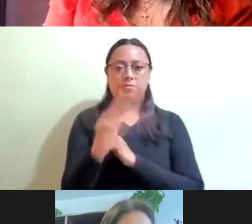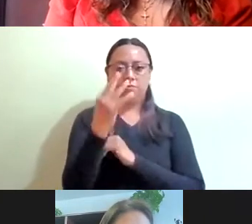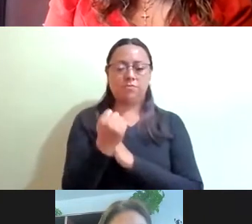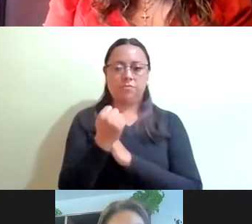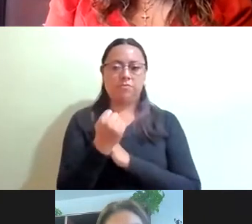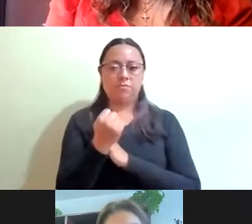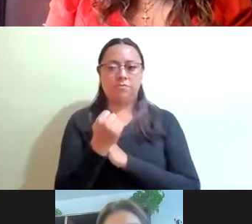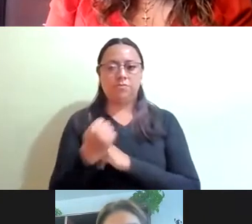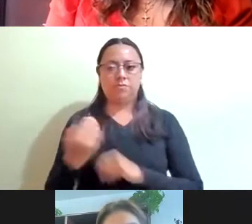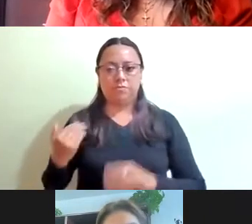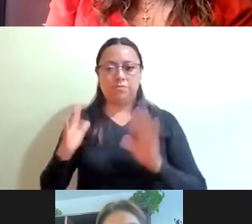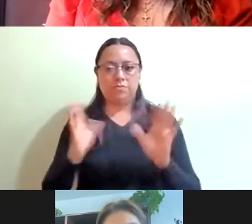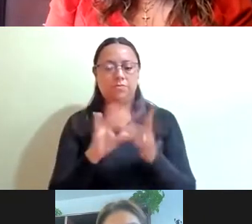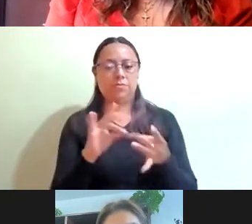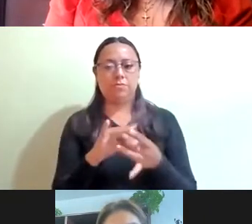lo que menciona,